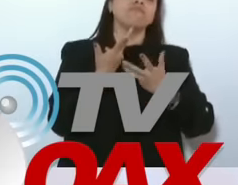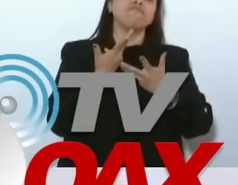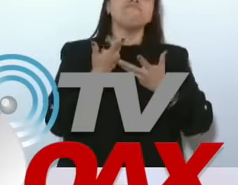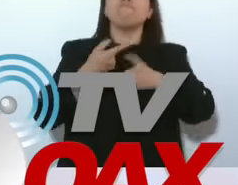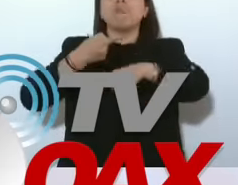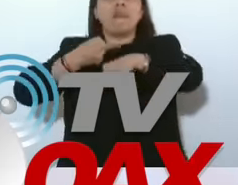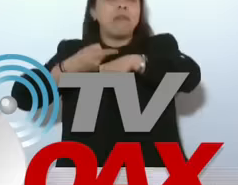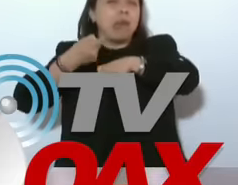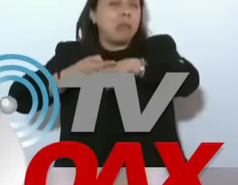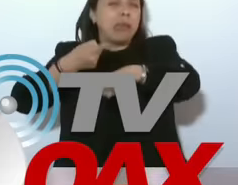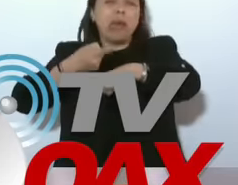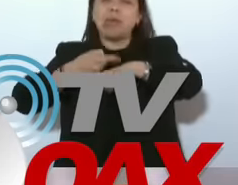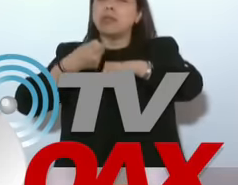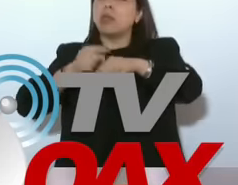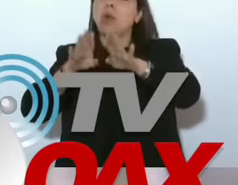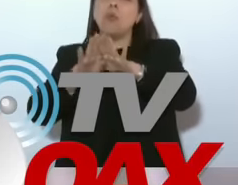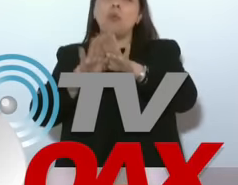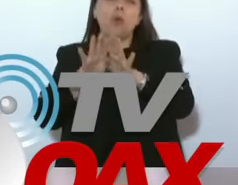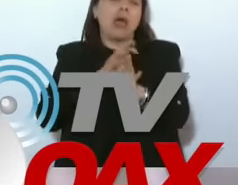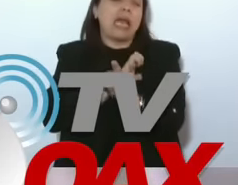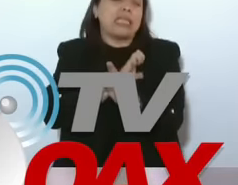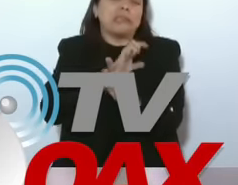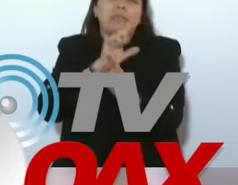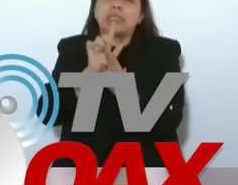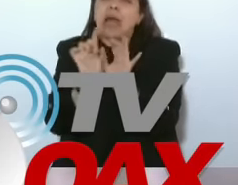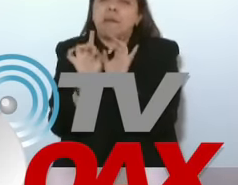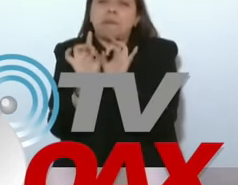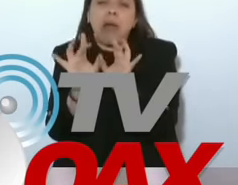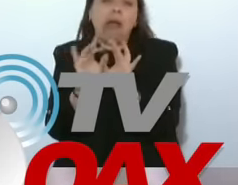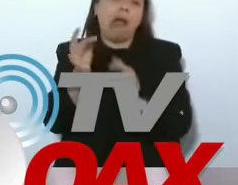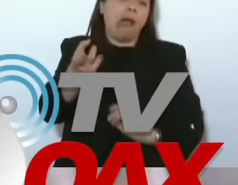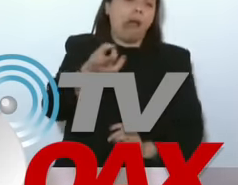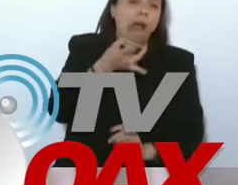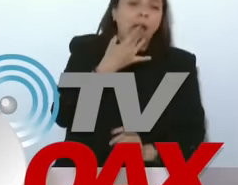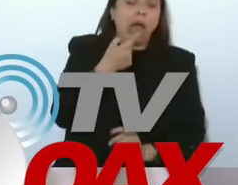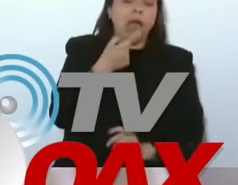muy especiales que requieren medicamentos